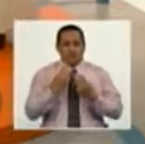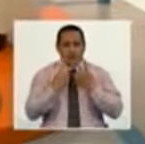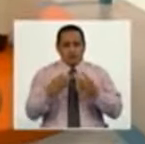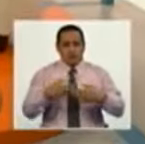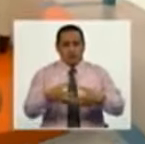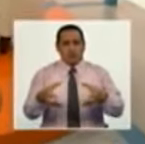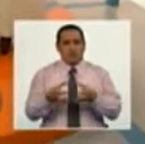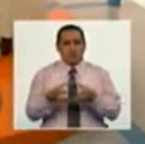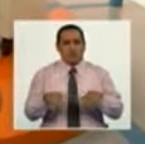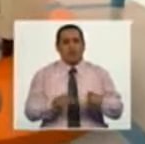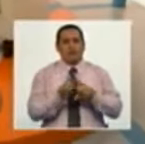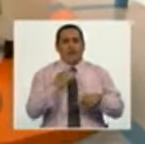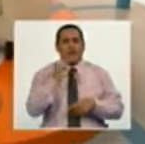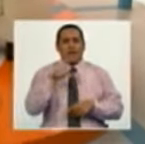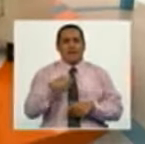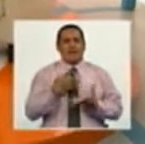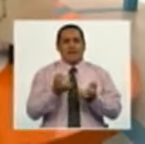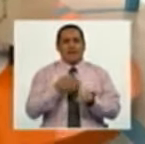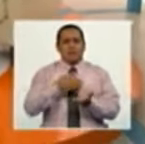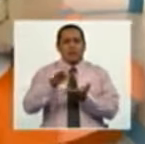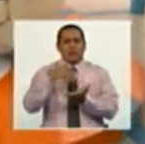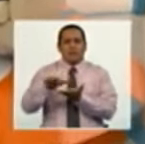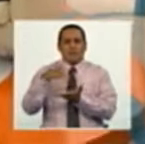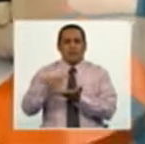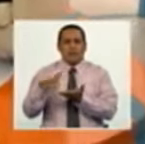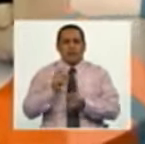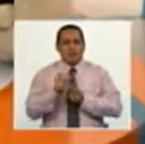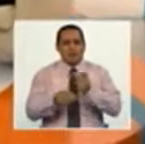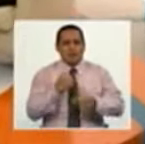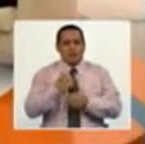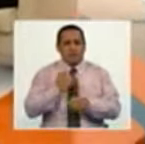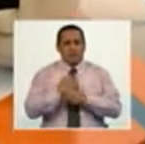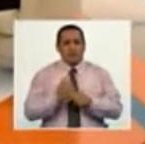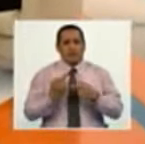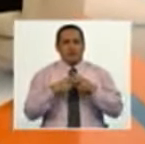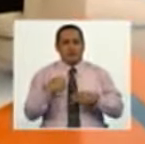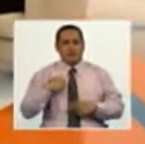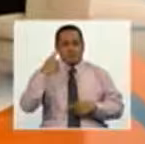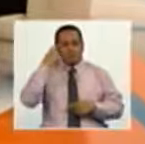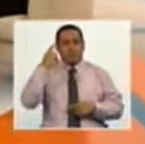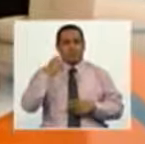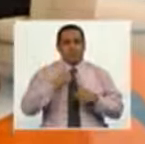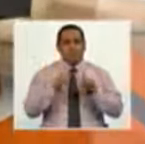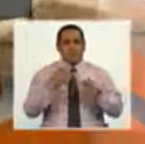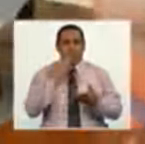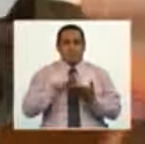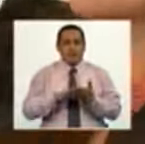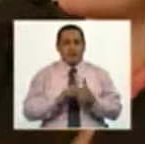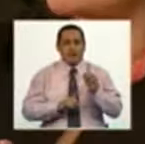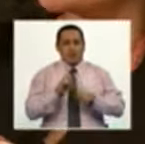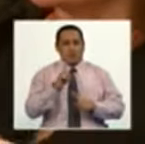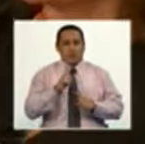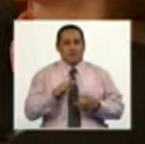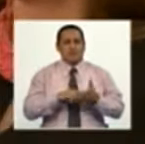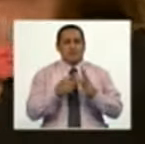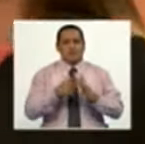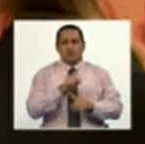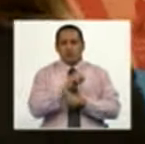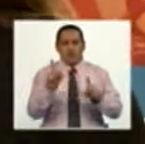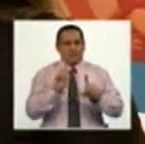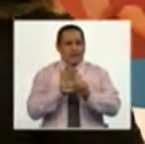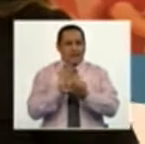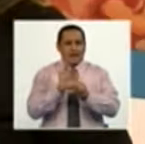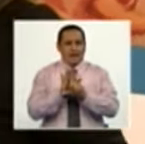la existencia del sindicato y recién ahí pretendió despedir a los trabajadores. Se le activa la memoria, pero eso nos haría también caer en alguna otra falta. Eso es